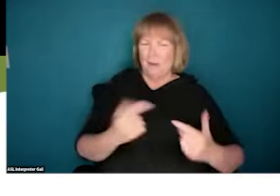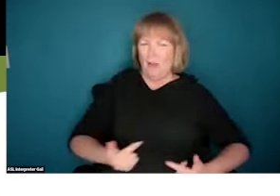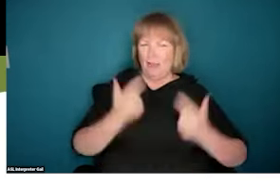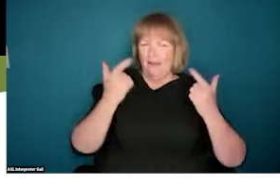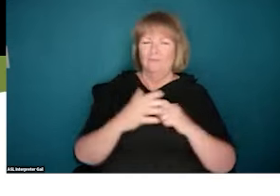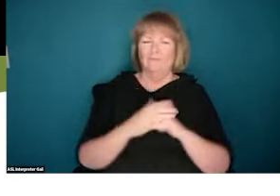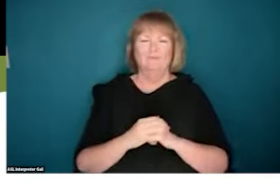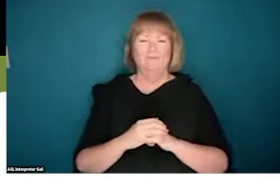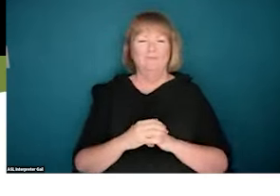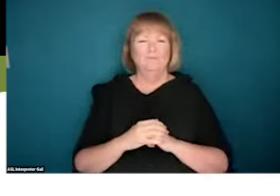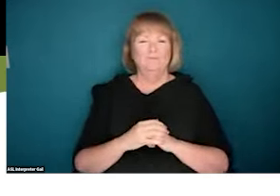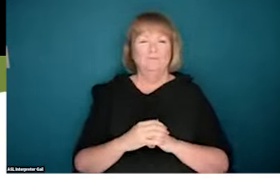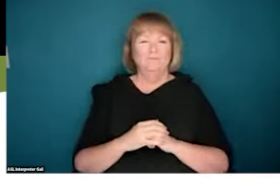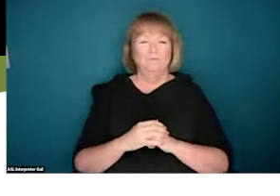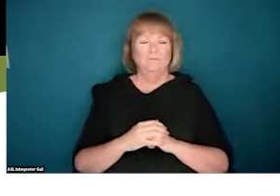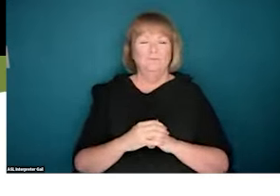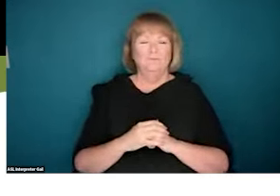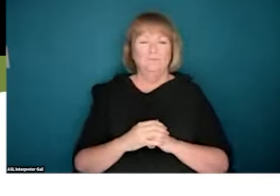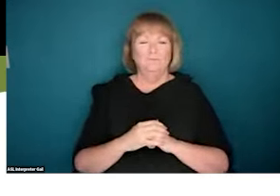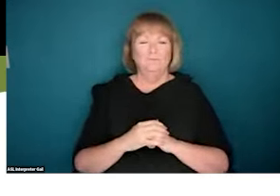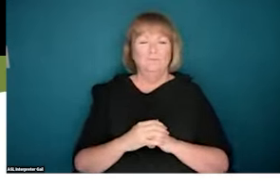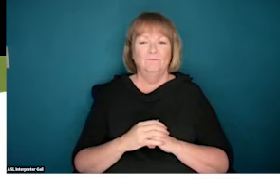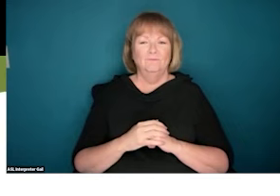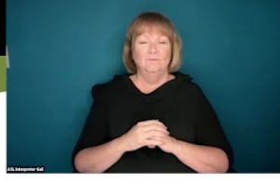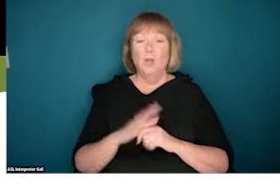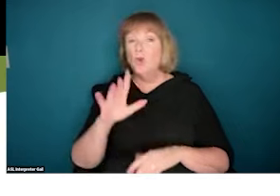puede tomar todas sus decisiones con respecto a su vida.